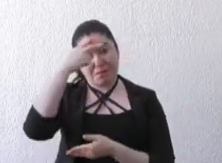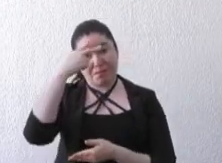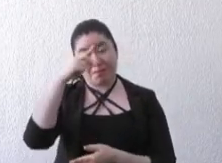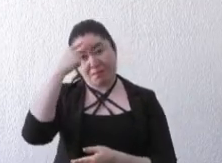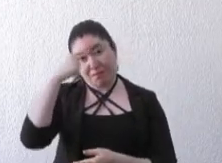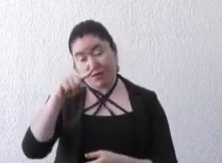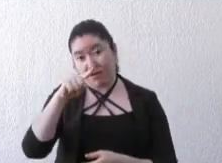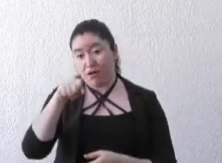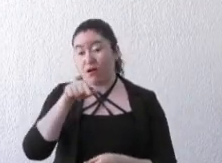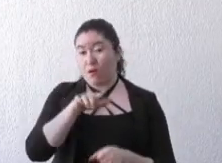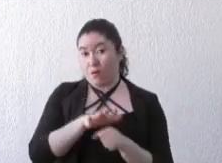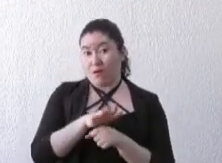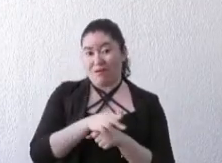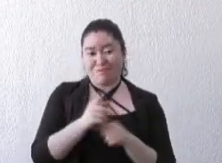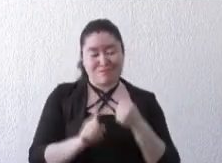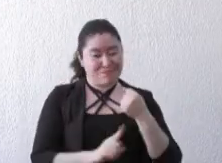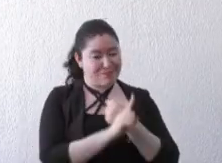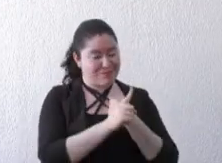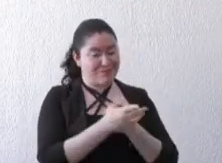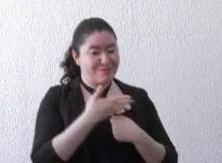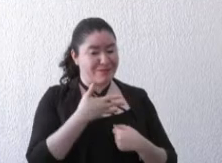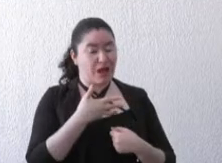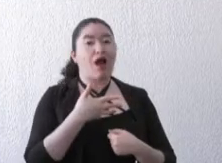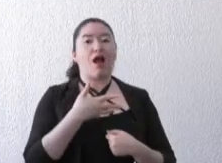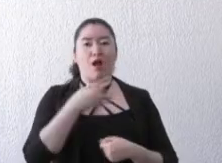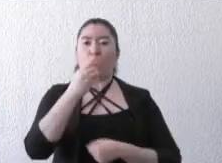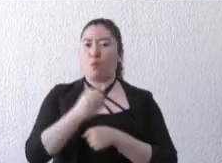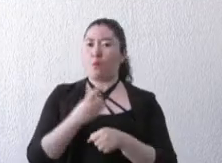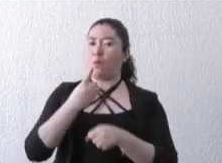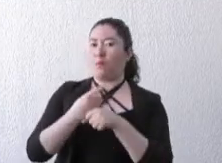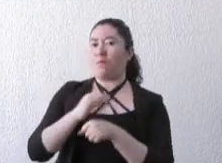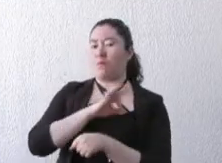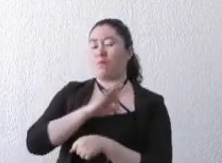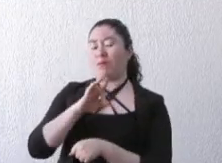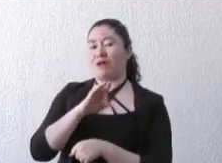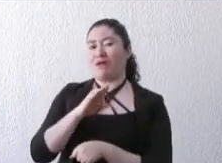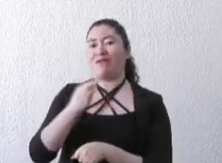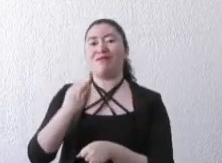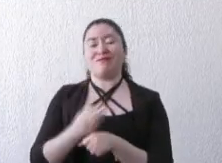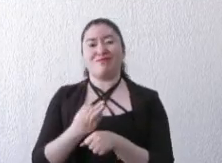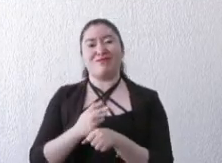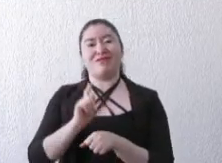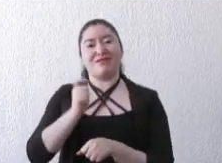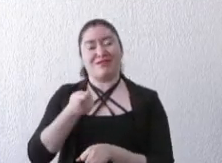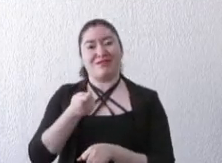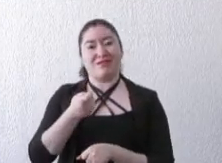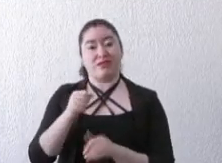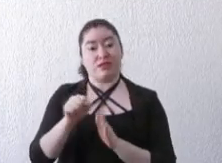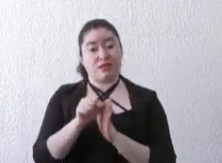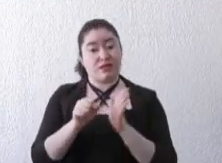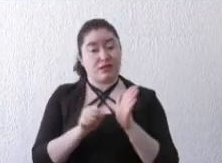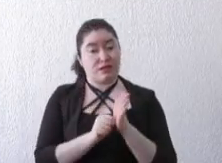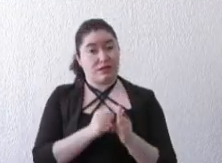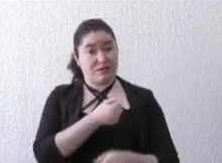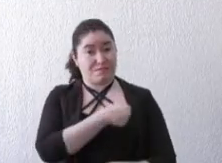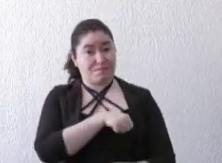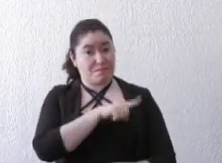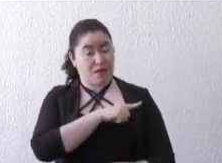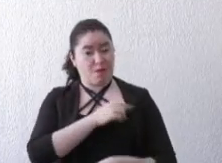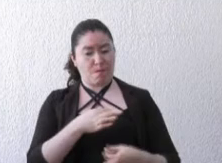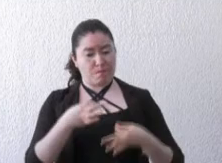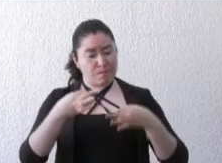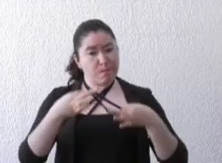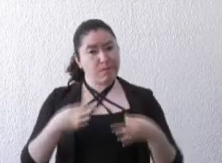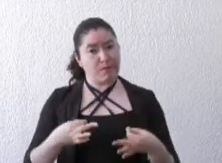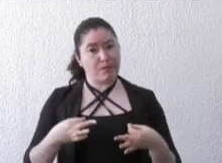problemas siempre puede haber alguna oportunidad, y creo que una de ellas es salir con un sistema de salud fortalecido.